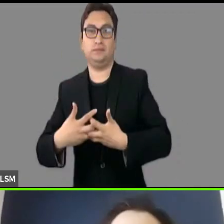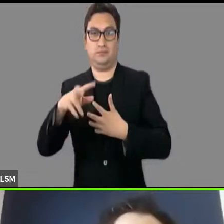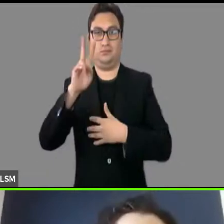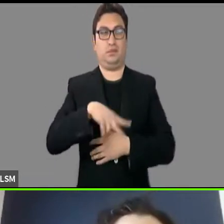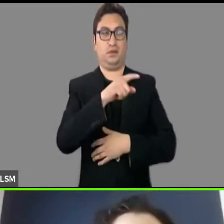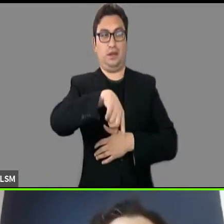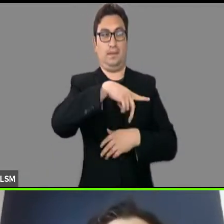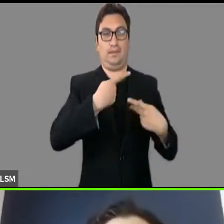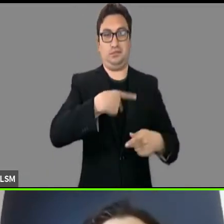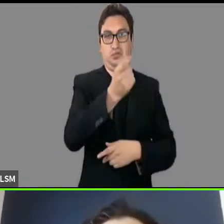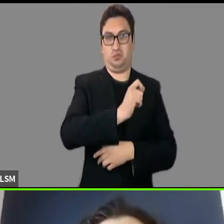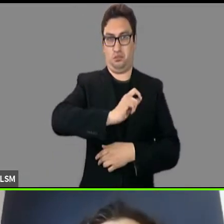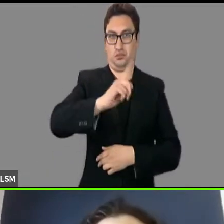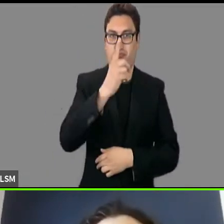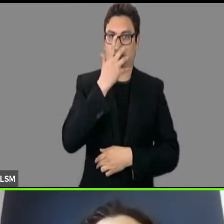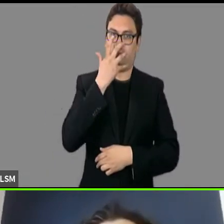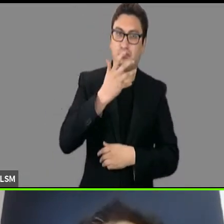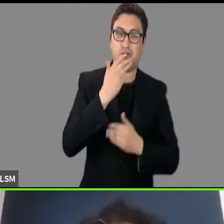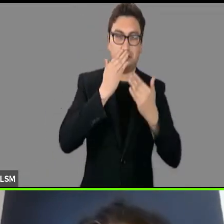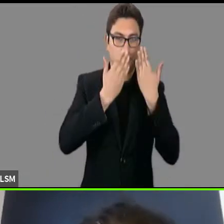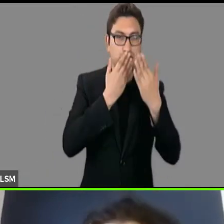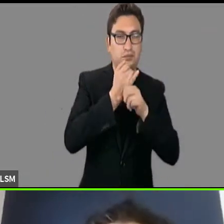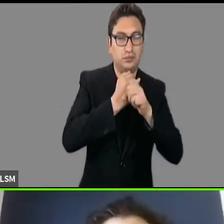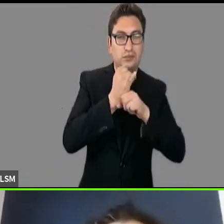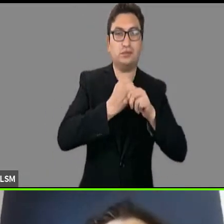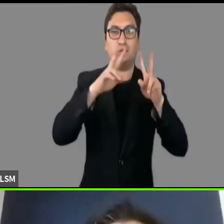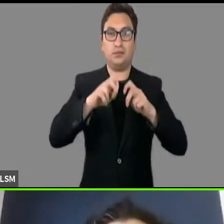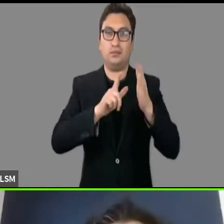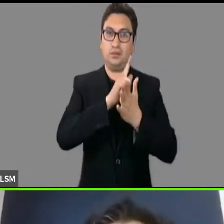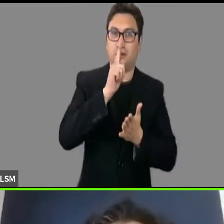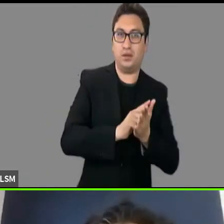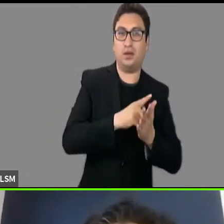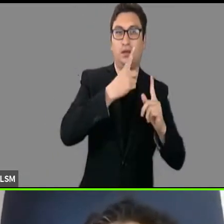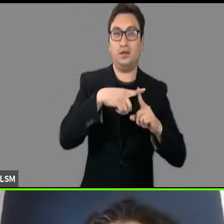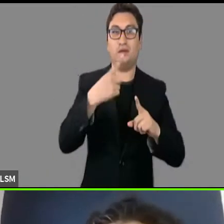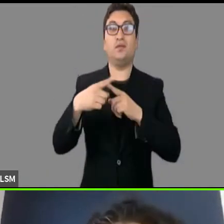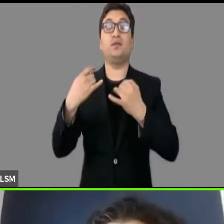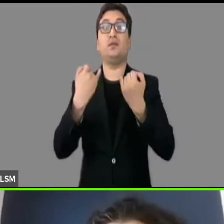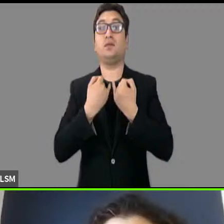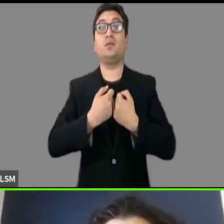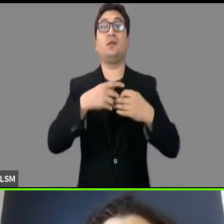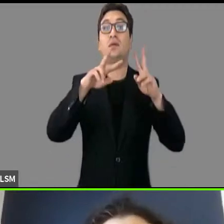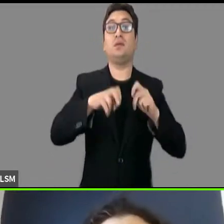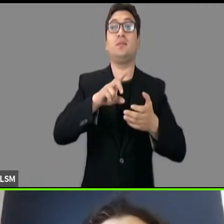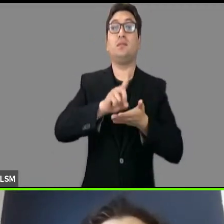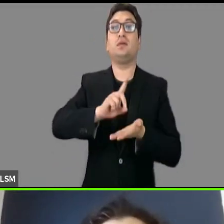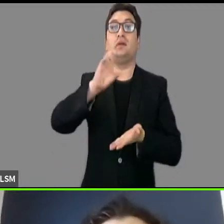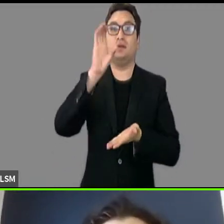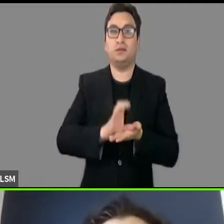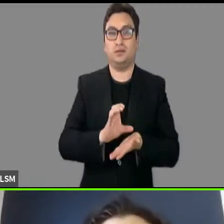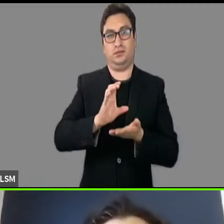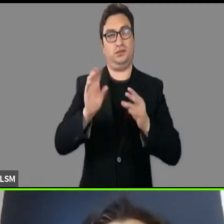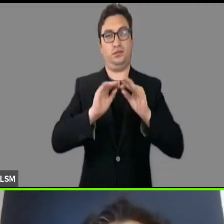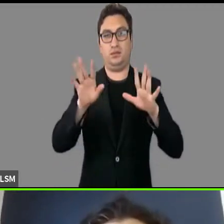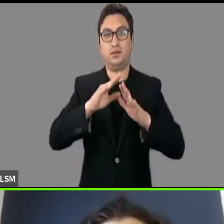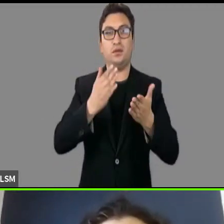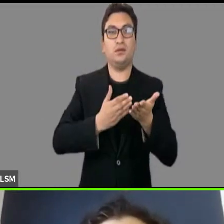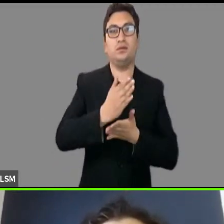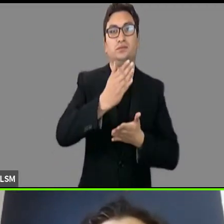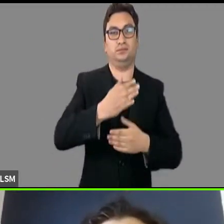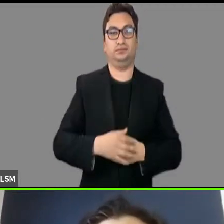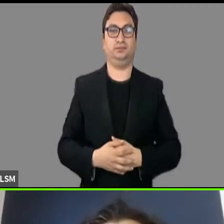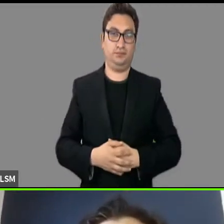tema legal como en temas de discapacidad, obviamente de acceso a la